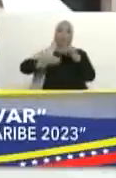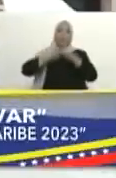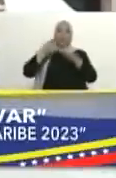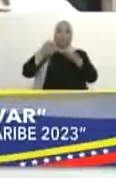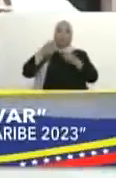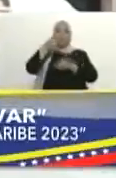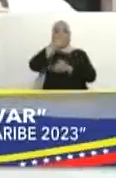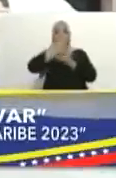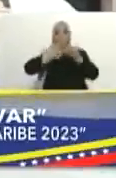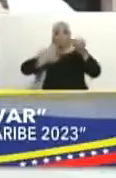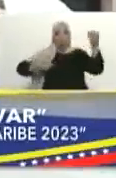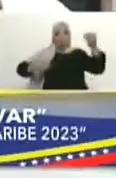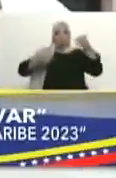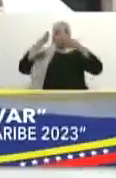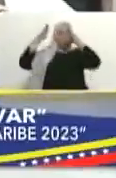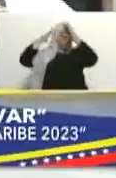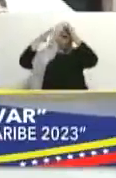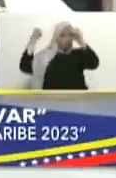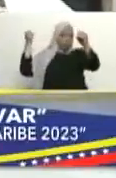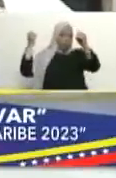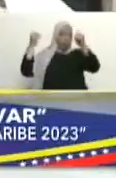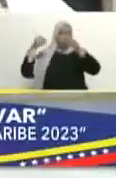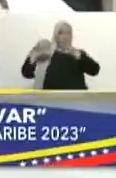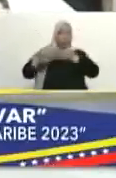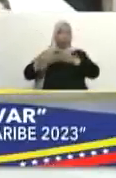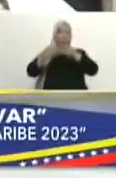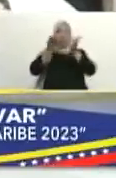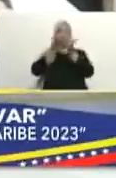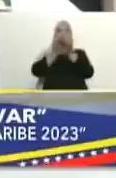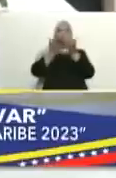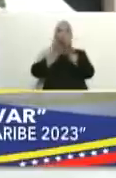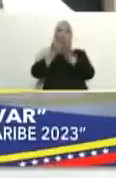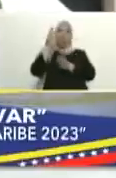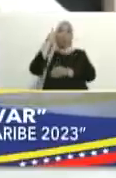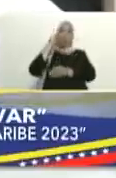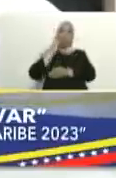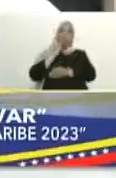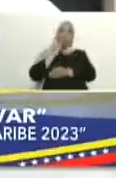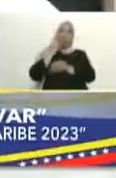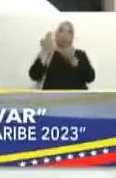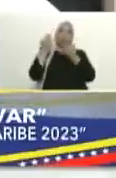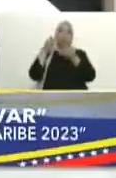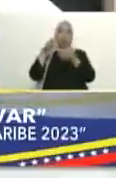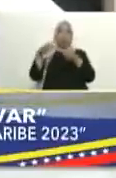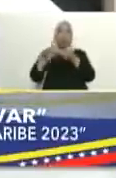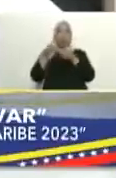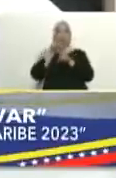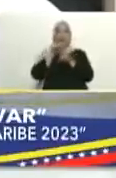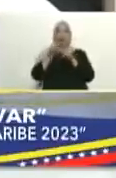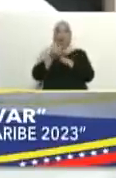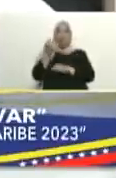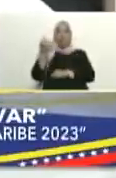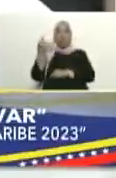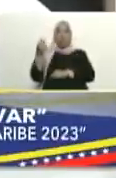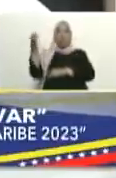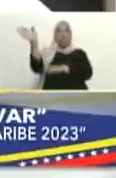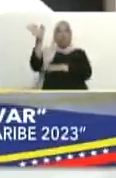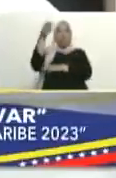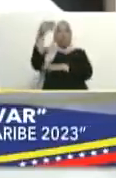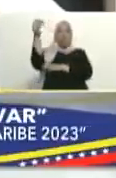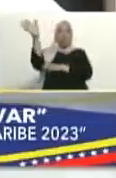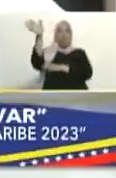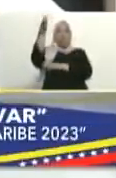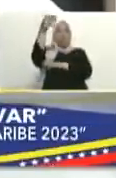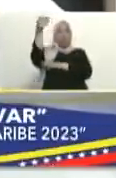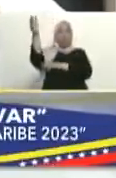palo mayor del embajador sin frontera, el buque escuela Simón Bolívar, Bravo Eco 11. El cual ondeará